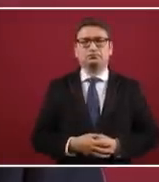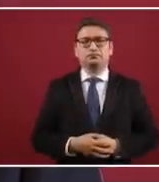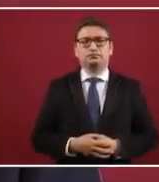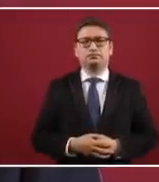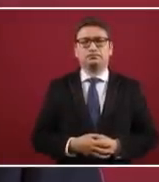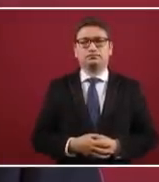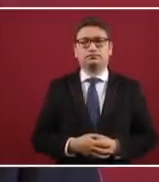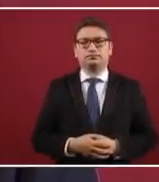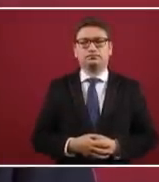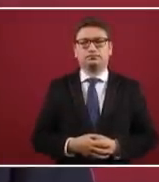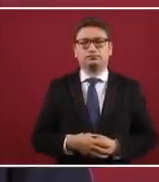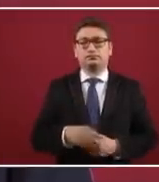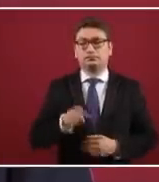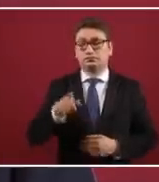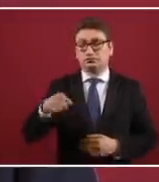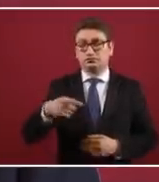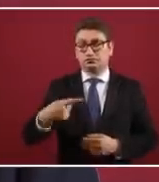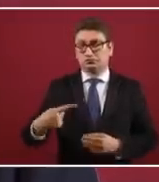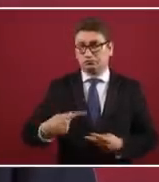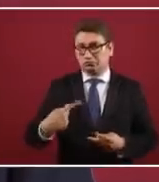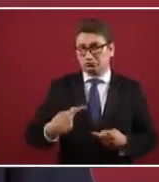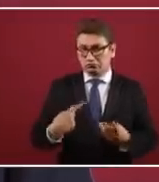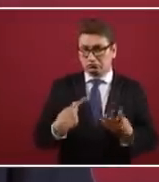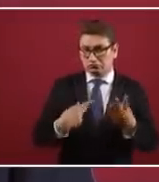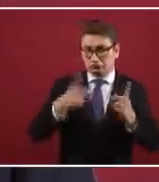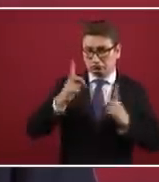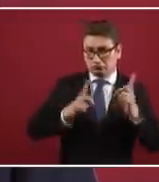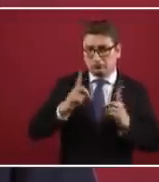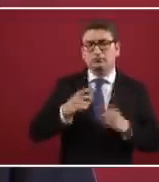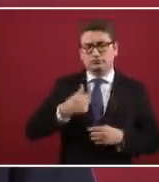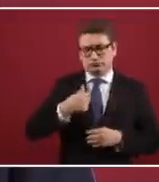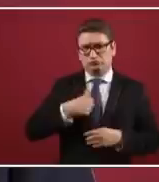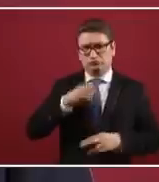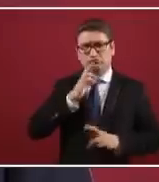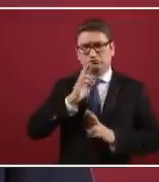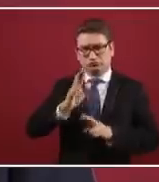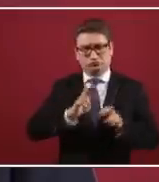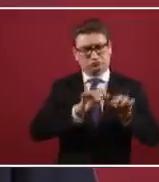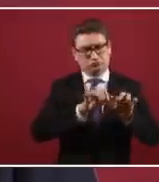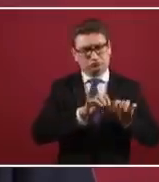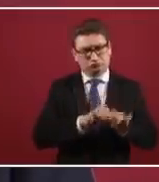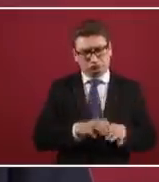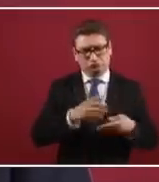para contestar todas sus dudas y